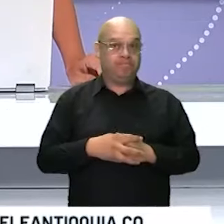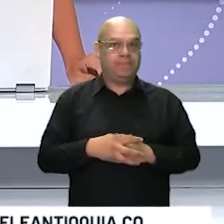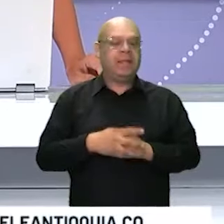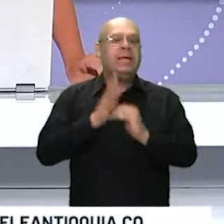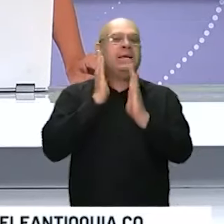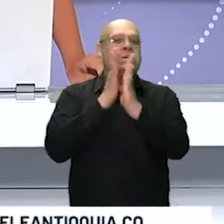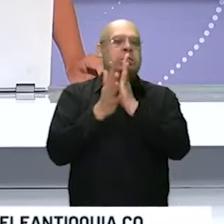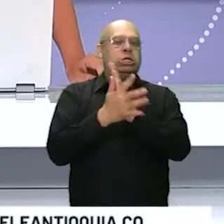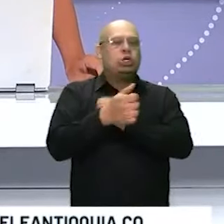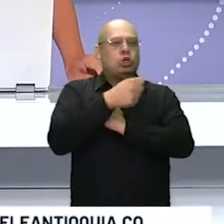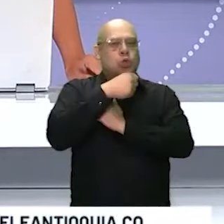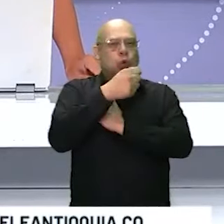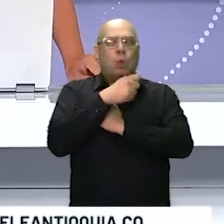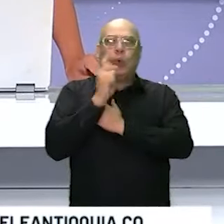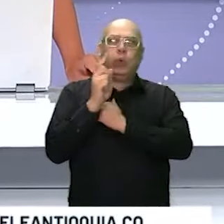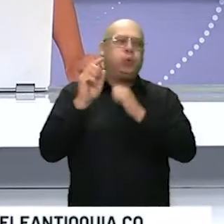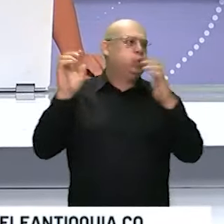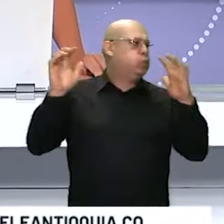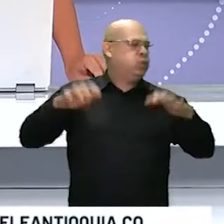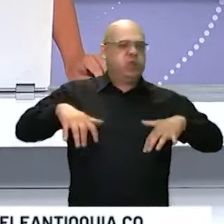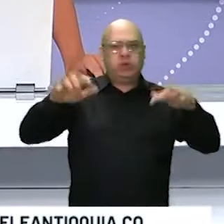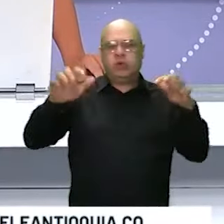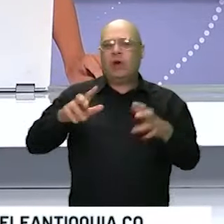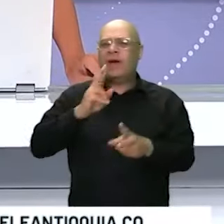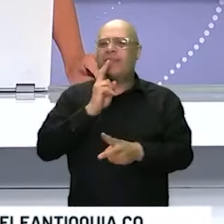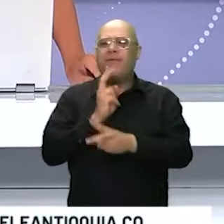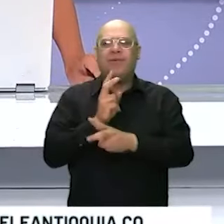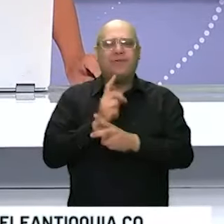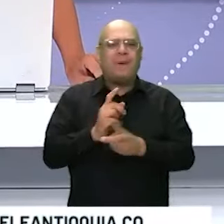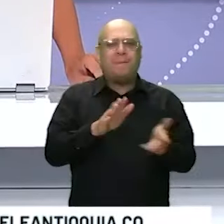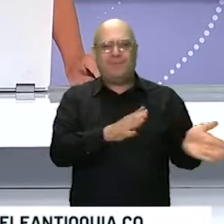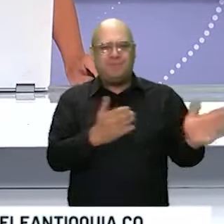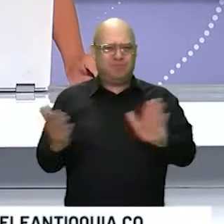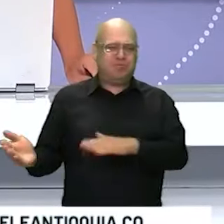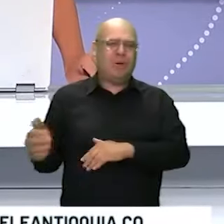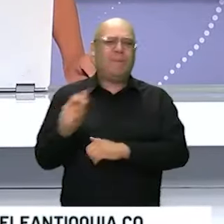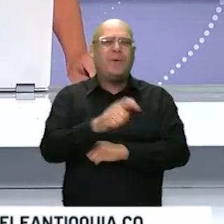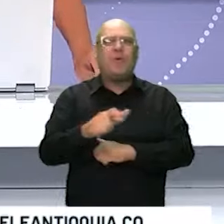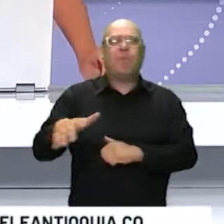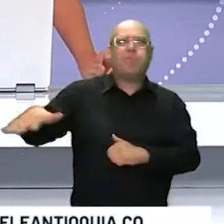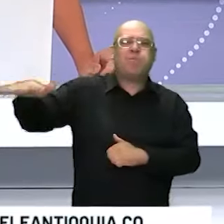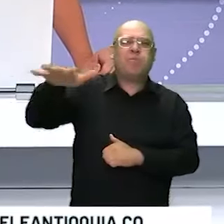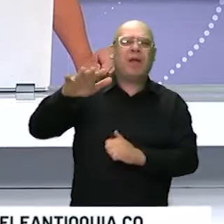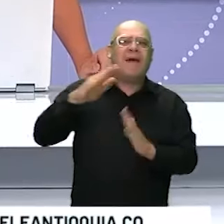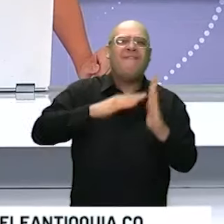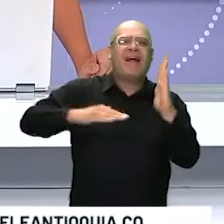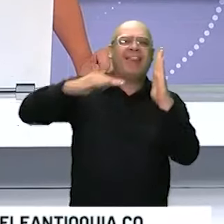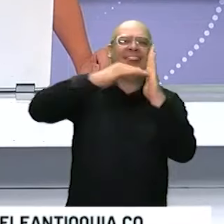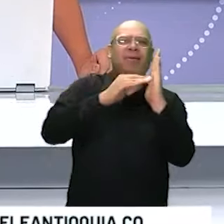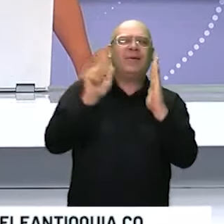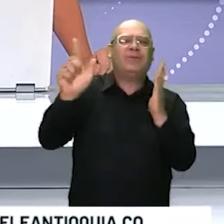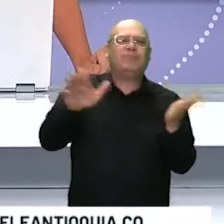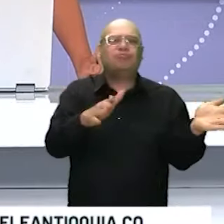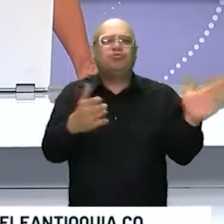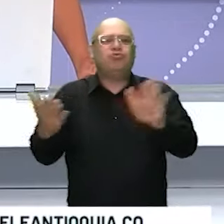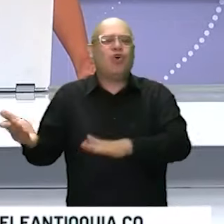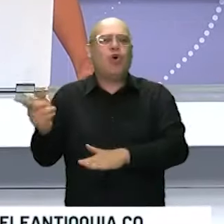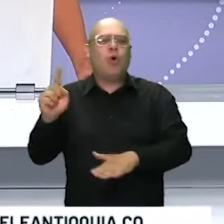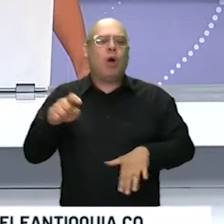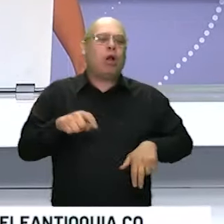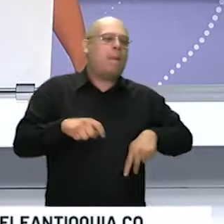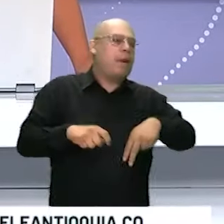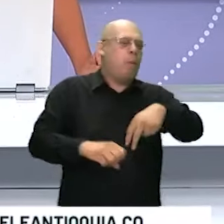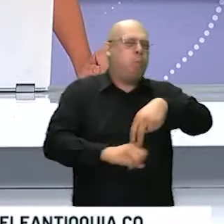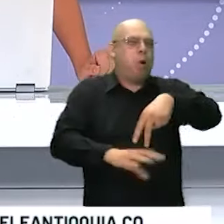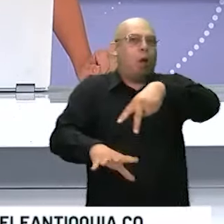El mal tiempo dificulta la recuperación de los cuerpos de los militares en zona rural de Valdivia, donde fue la tragedia en medio de un campo minado. Un